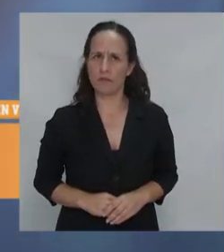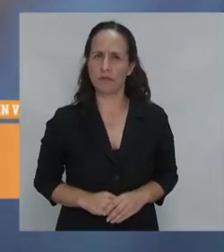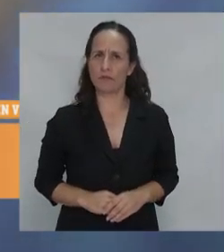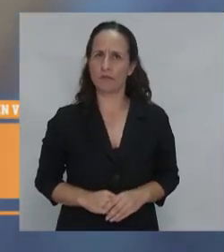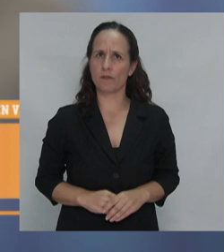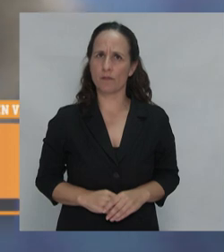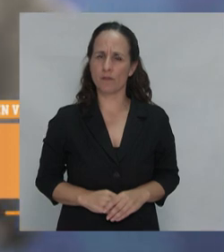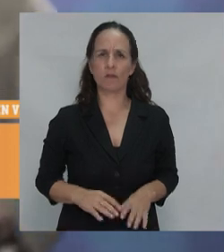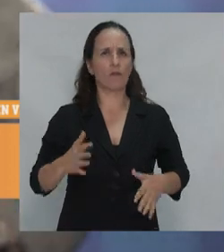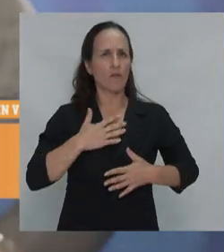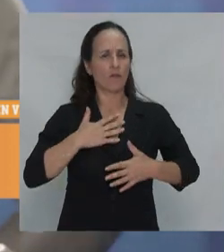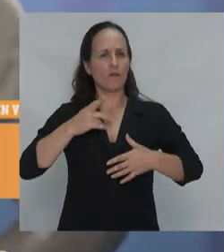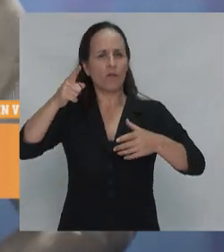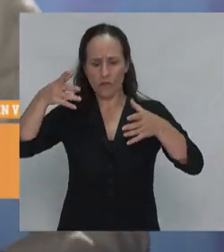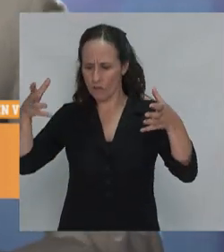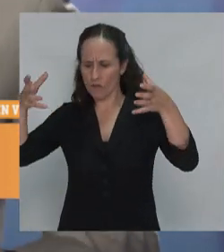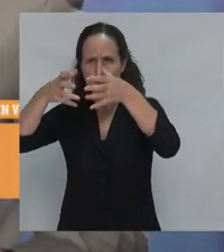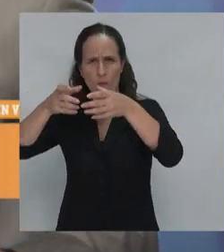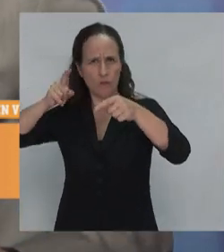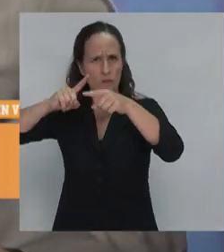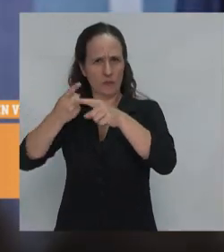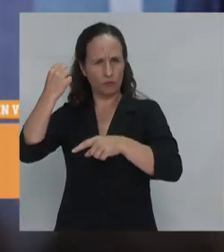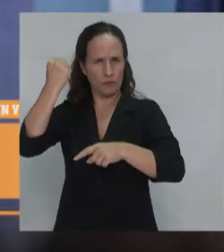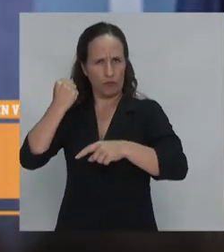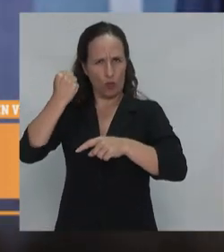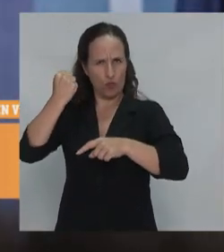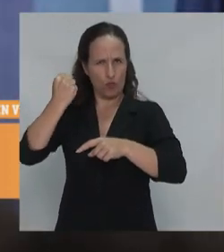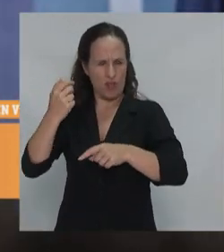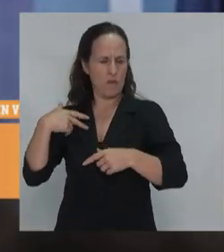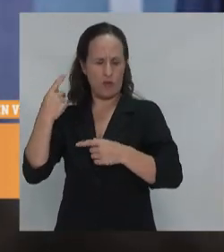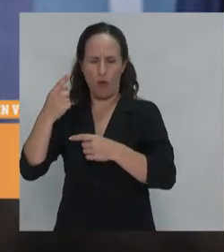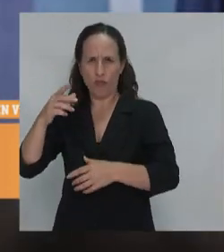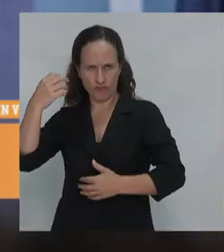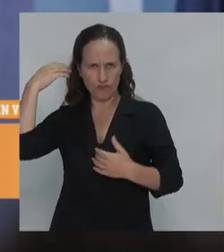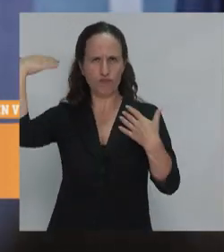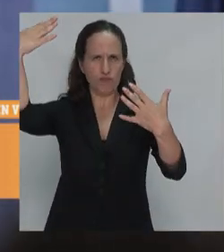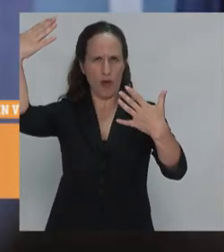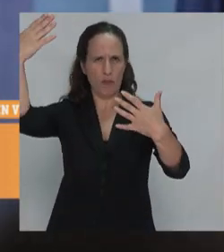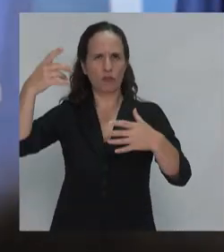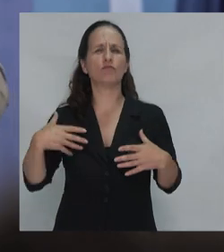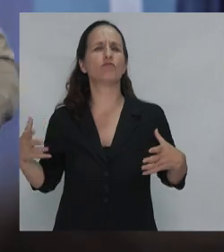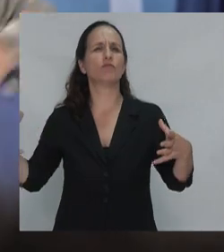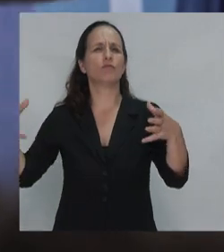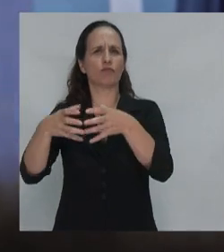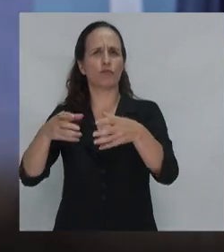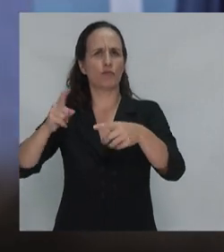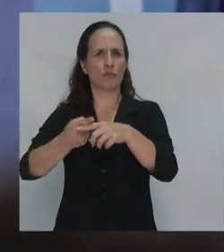por una élite política y económica unida a los privilegios. ¡Viva el Partido Cero!